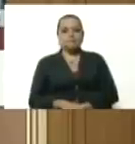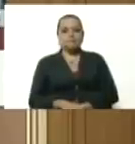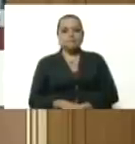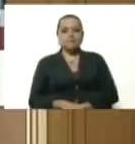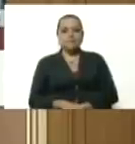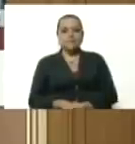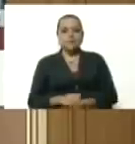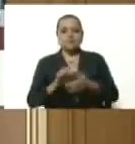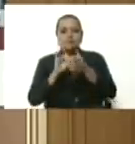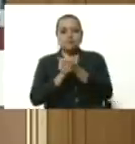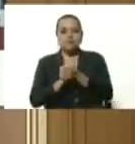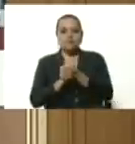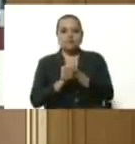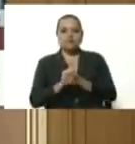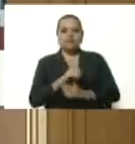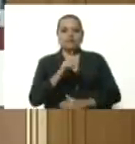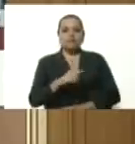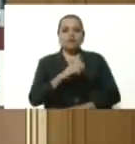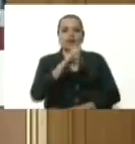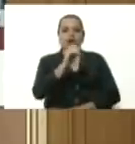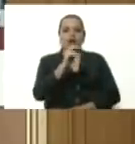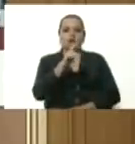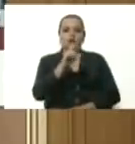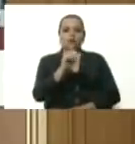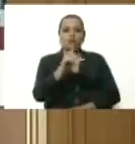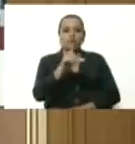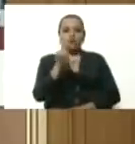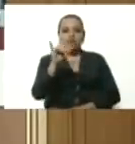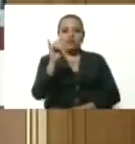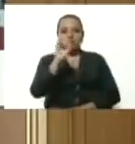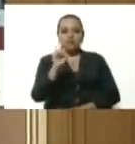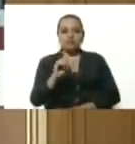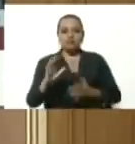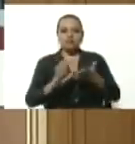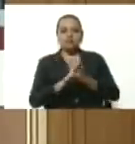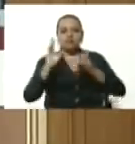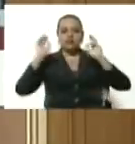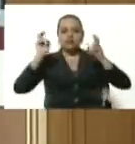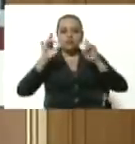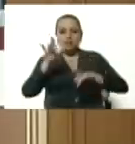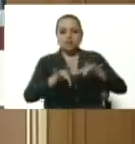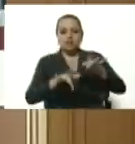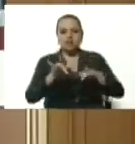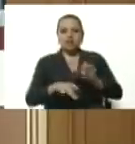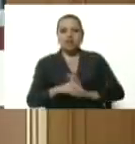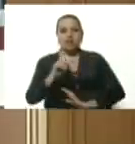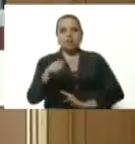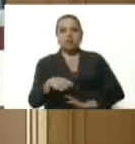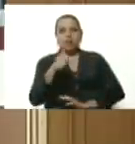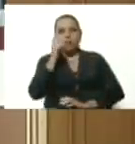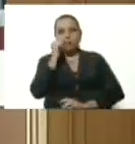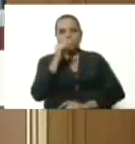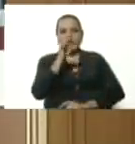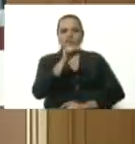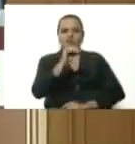compañera Carolis y Fidel, que llevan el tema de la secretaría.